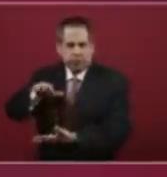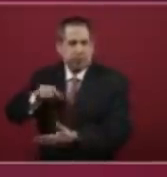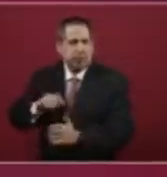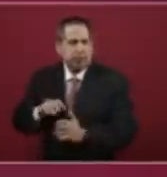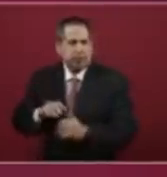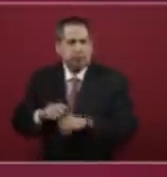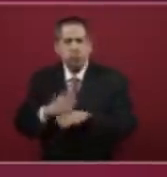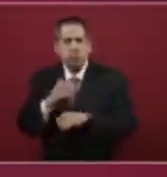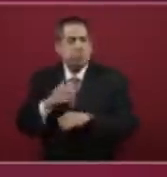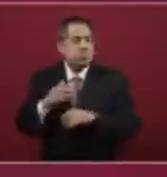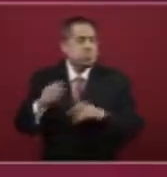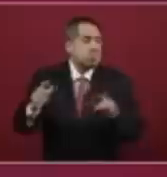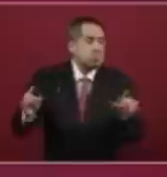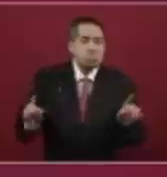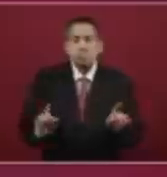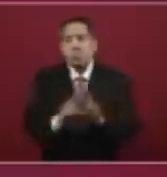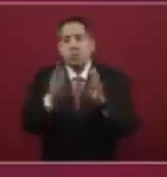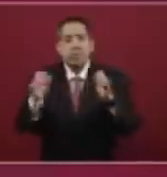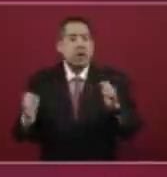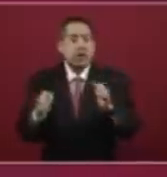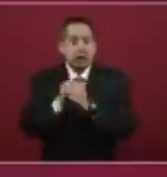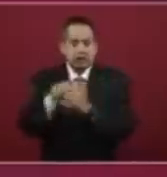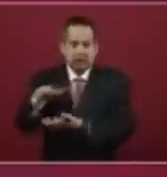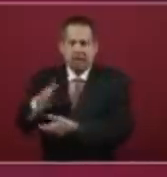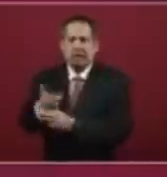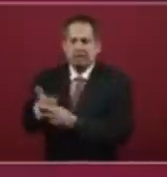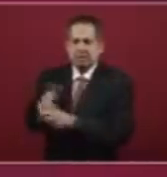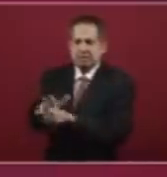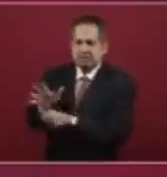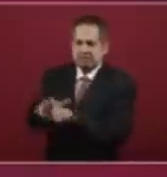por cualquier contingencia.